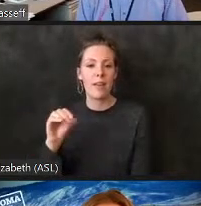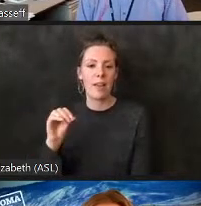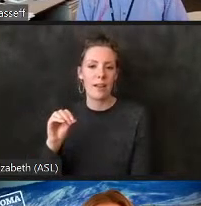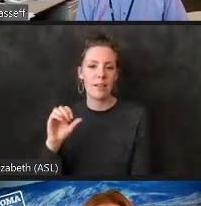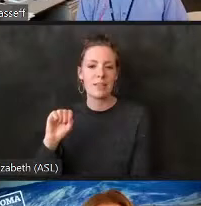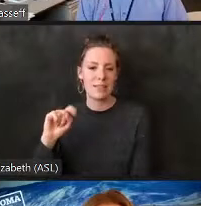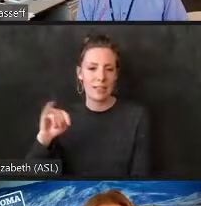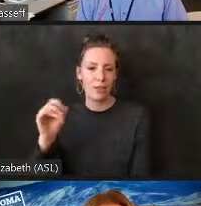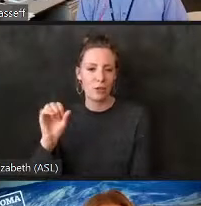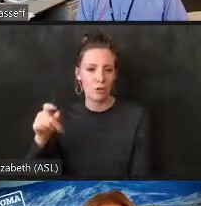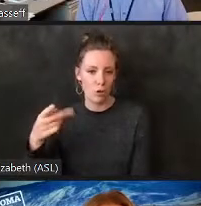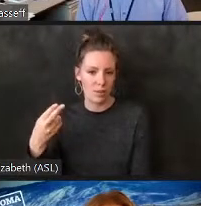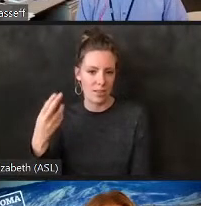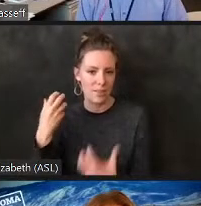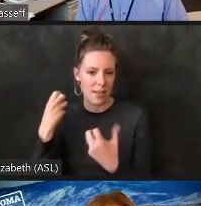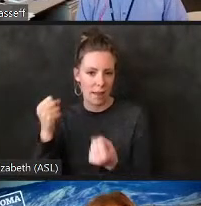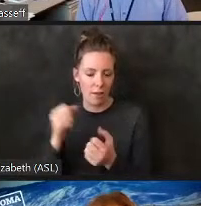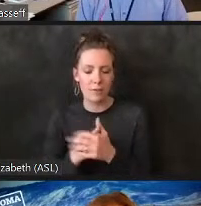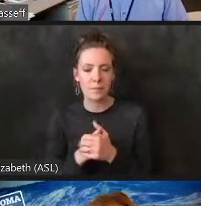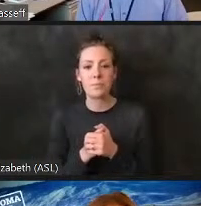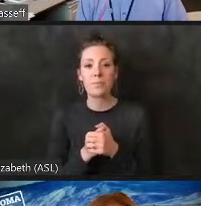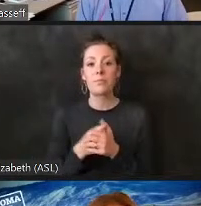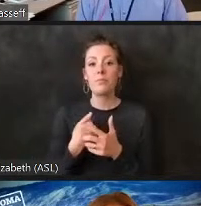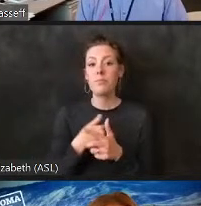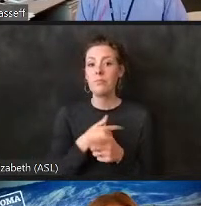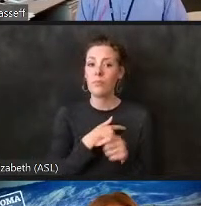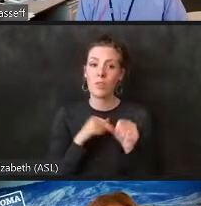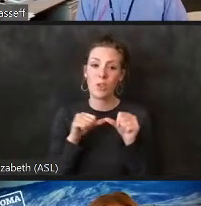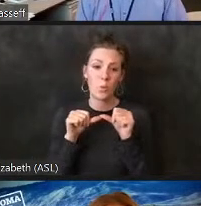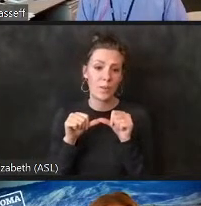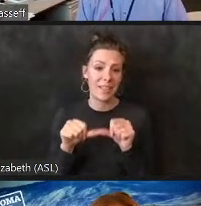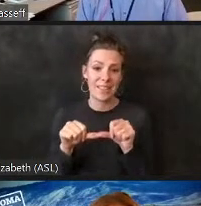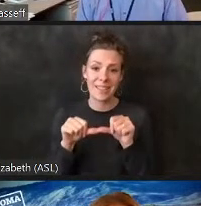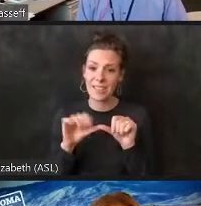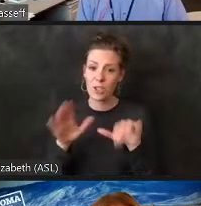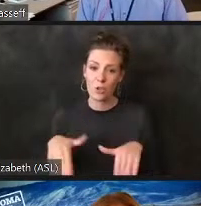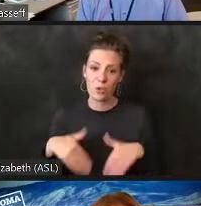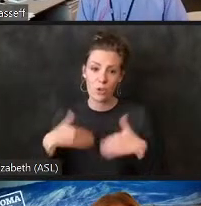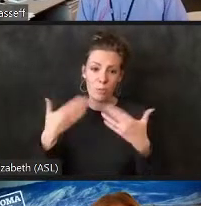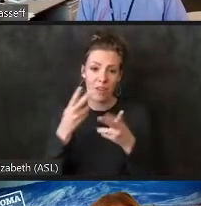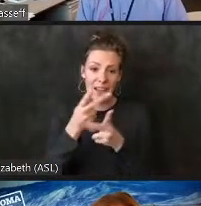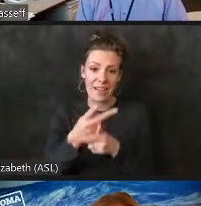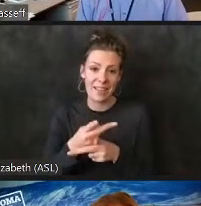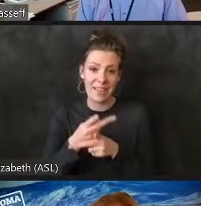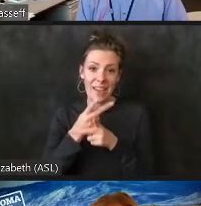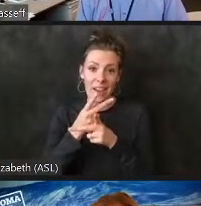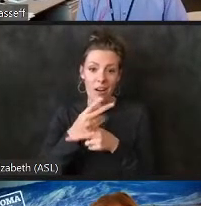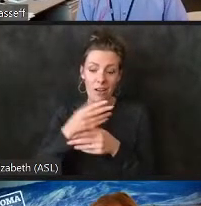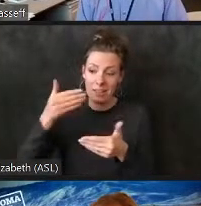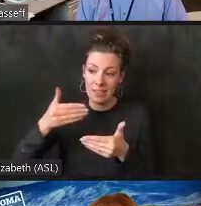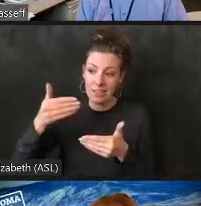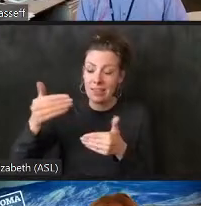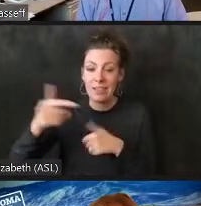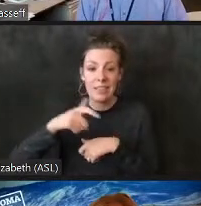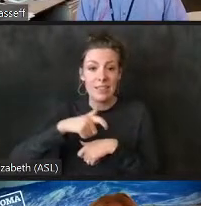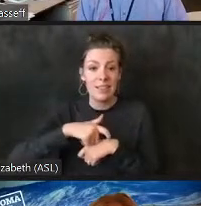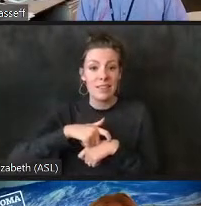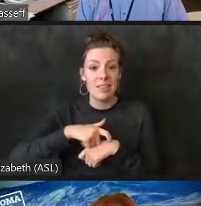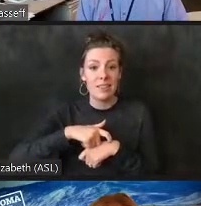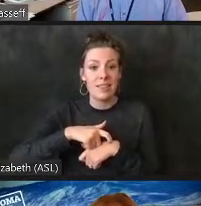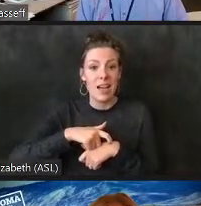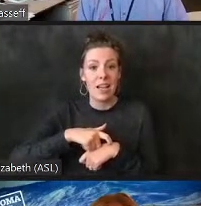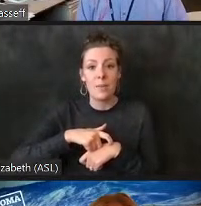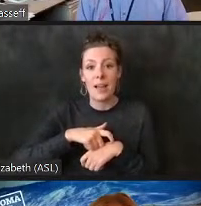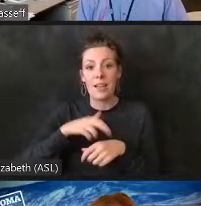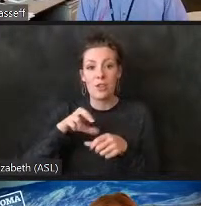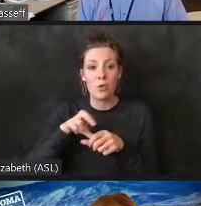mentioned, Dr. Weil mencionó, seguimos continuando a proveer el cuidado a través de la